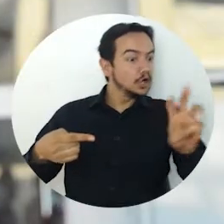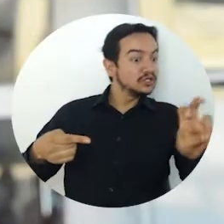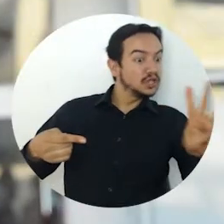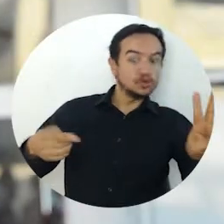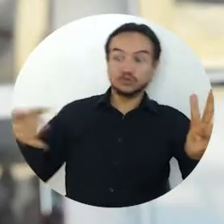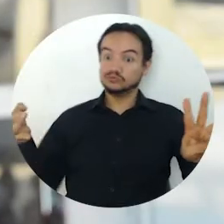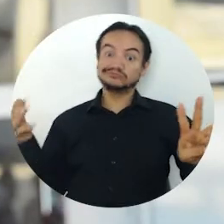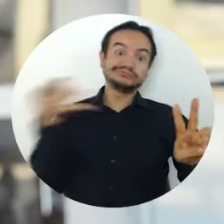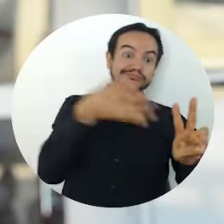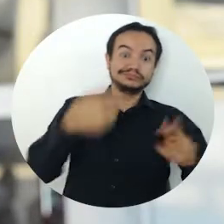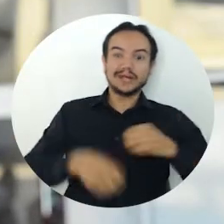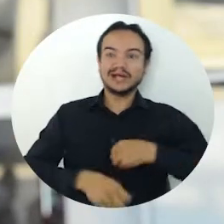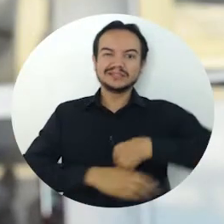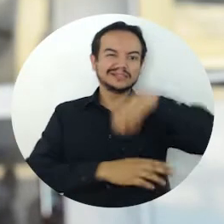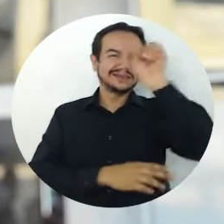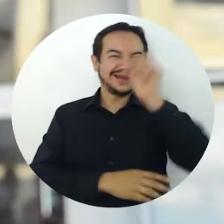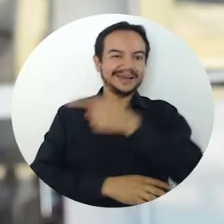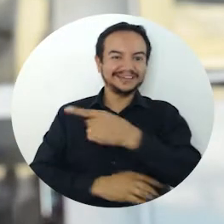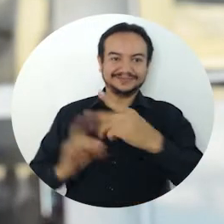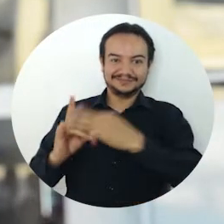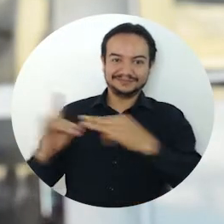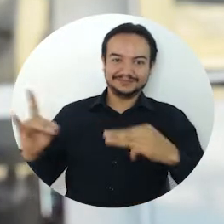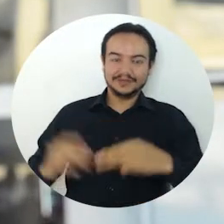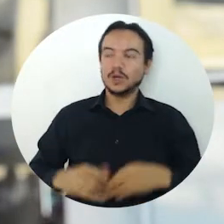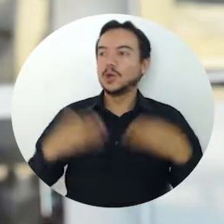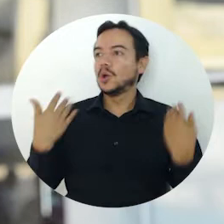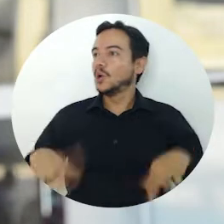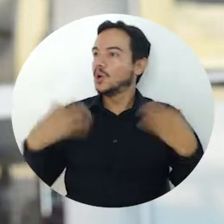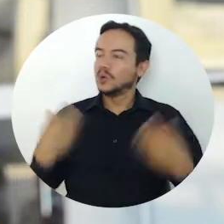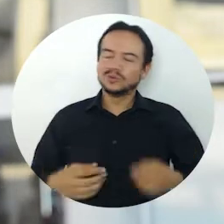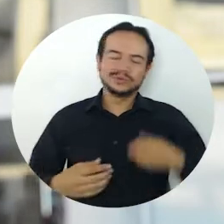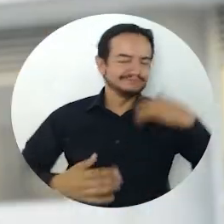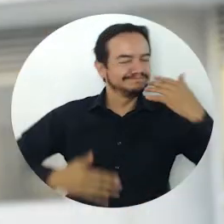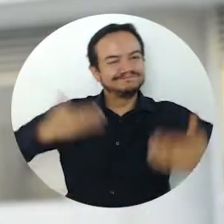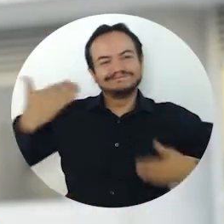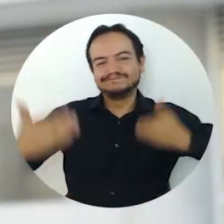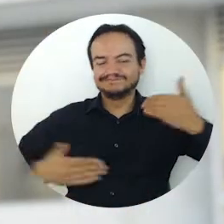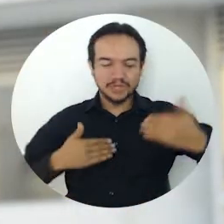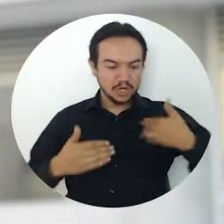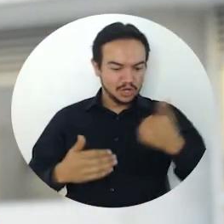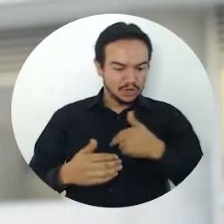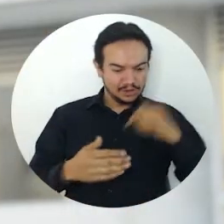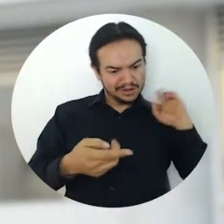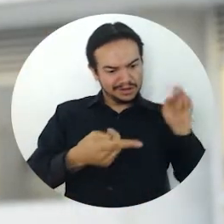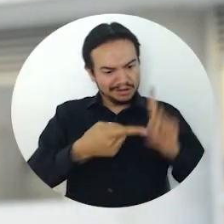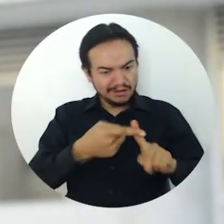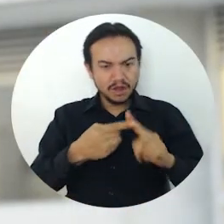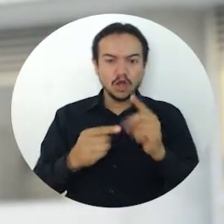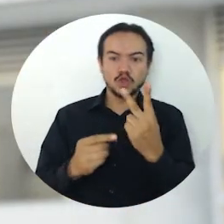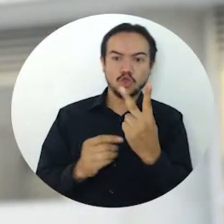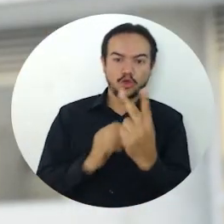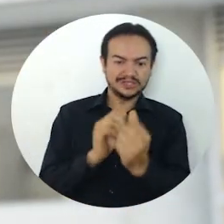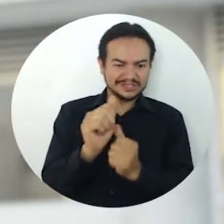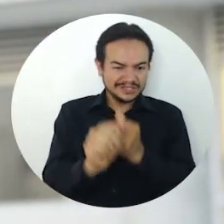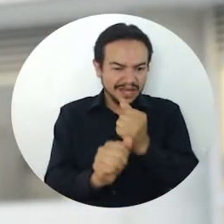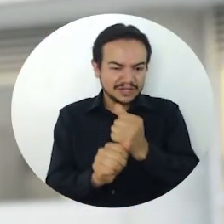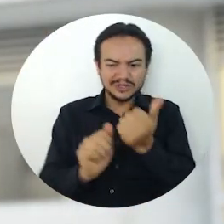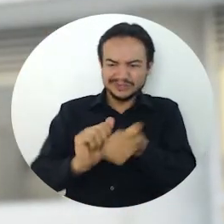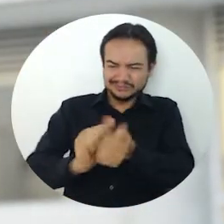alegría inmensa, fue algo histórico. Desde hace 2 años entrenando,